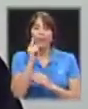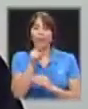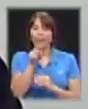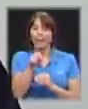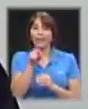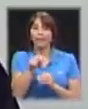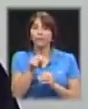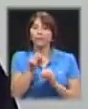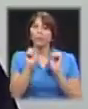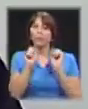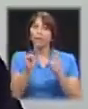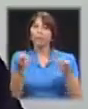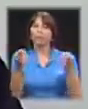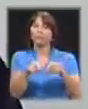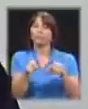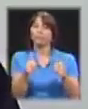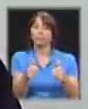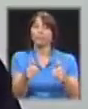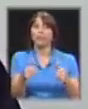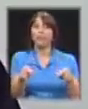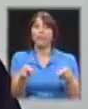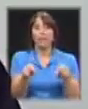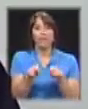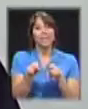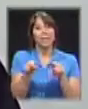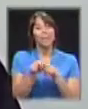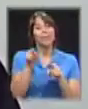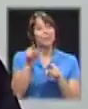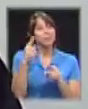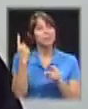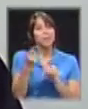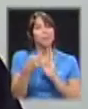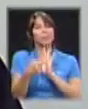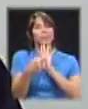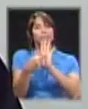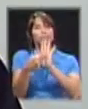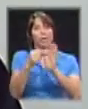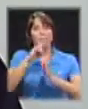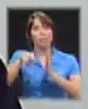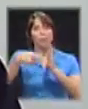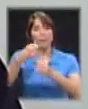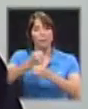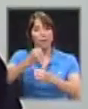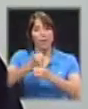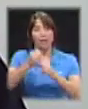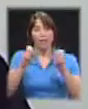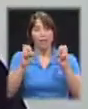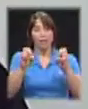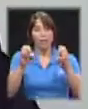manera adecuada, y también destacó el papel de la educación, cosa que